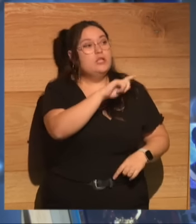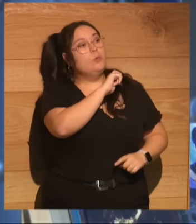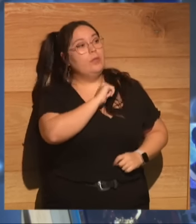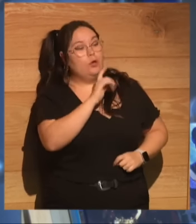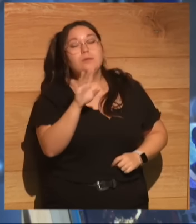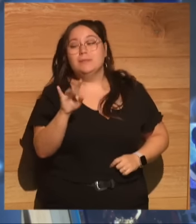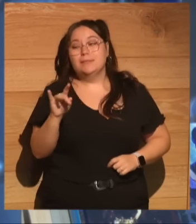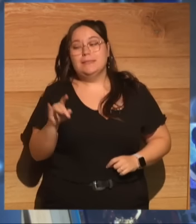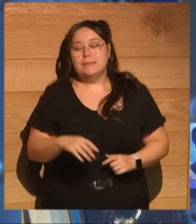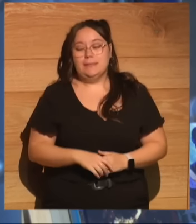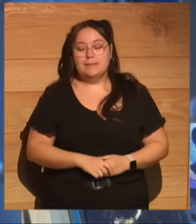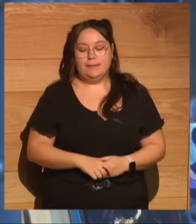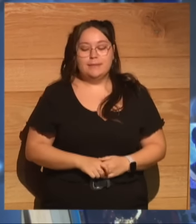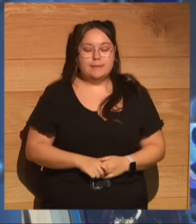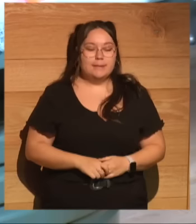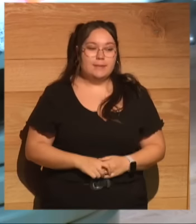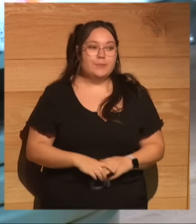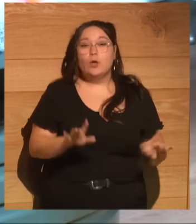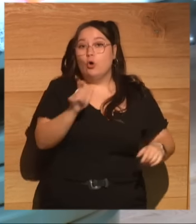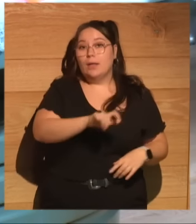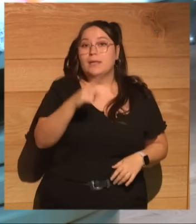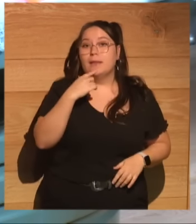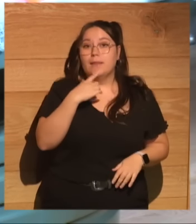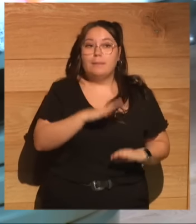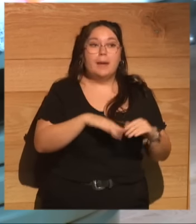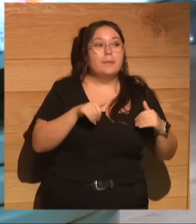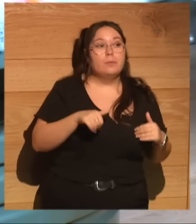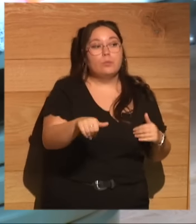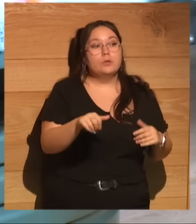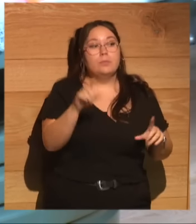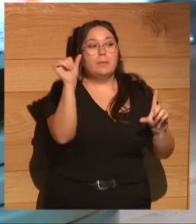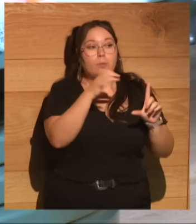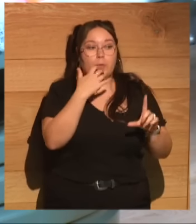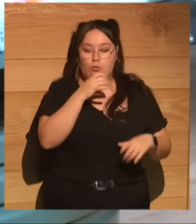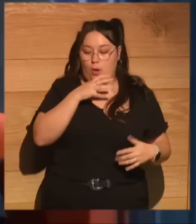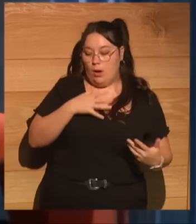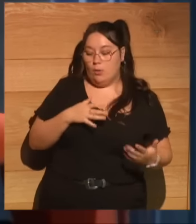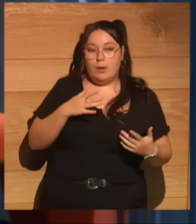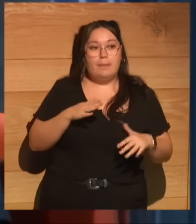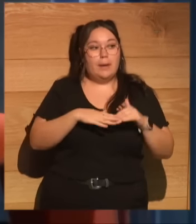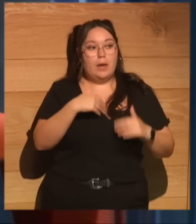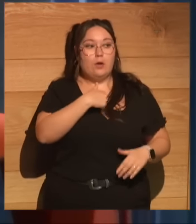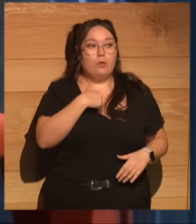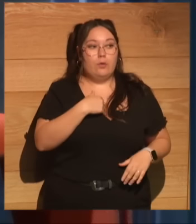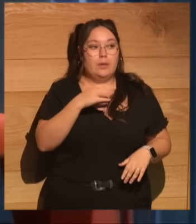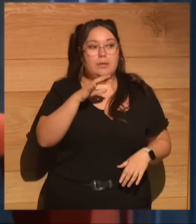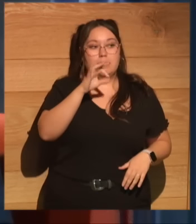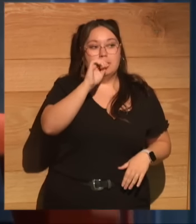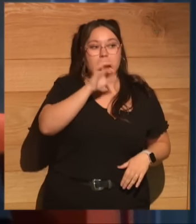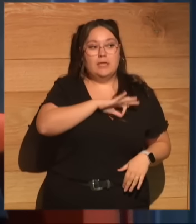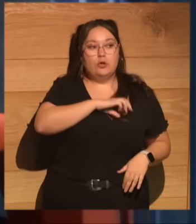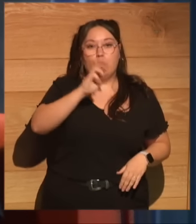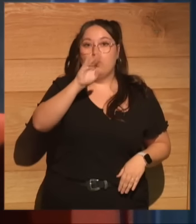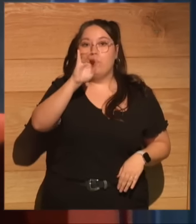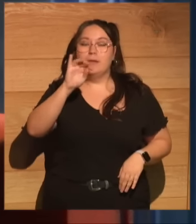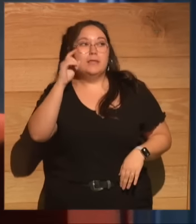Y, sí. Bueno, o la gente que dice, para mi próxima película, yo por ejemplo ahora mismo para el papel del señor White en la tercera